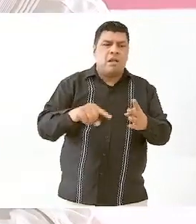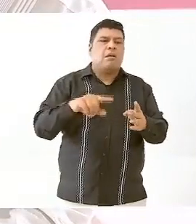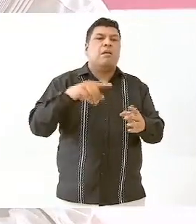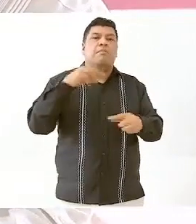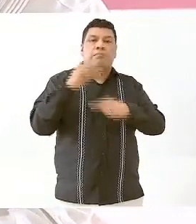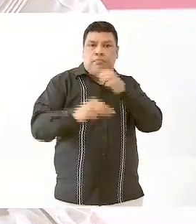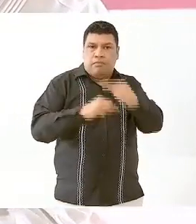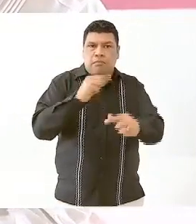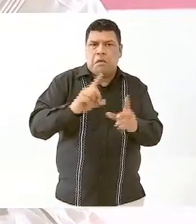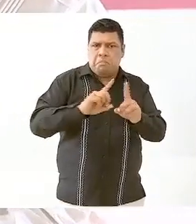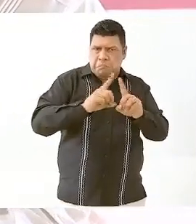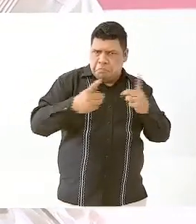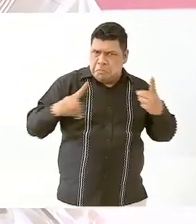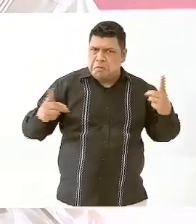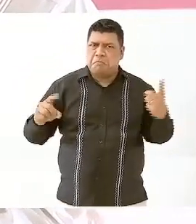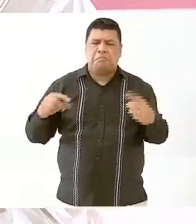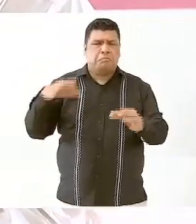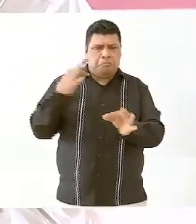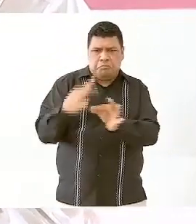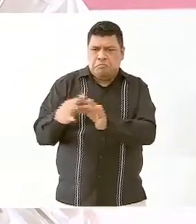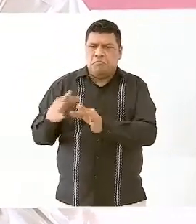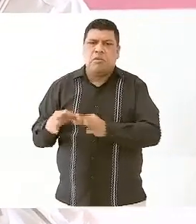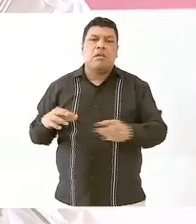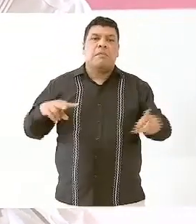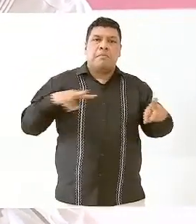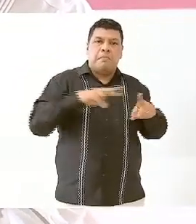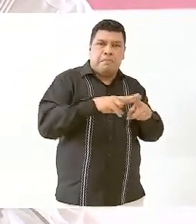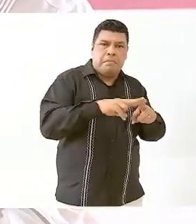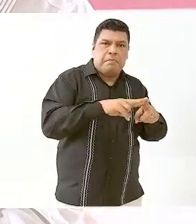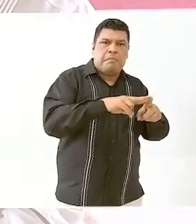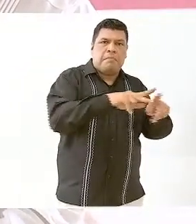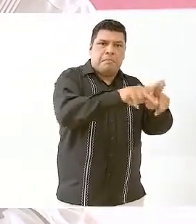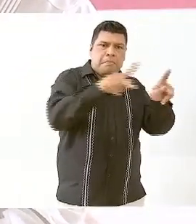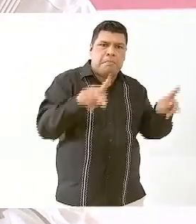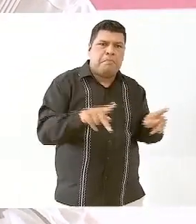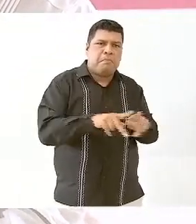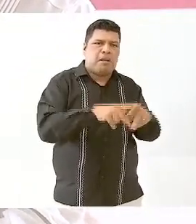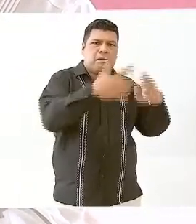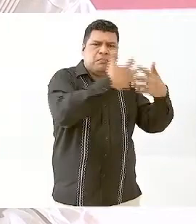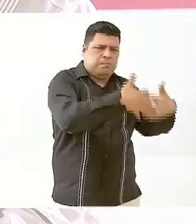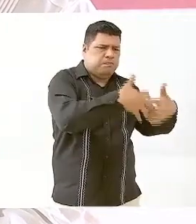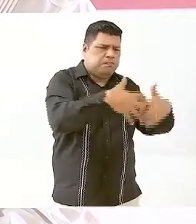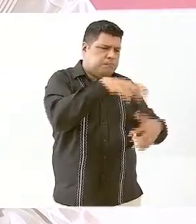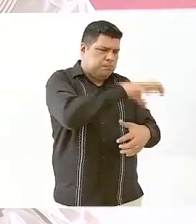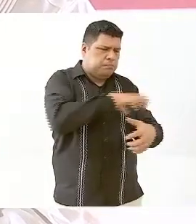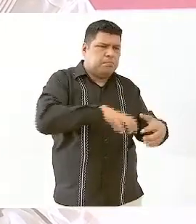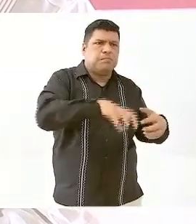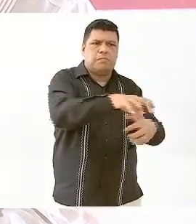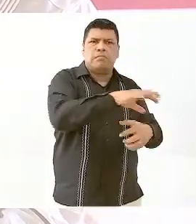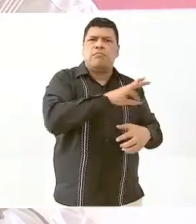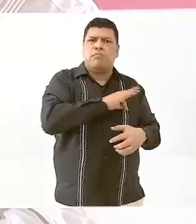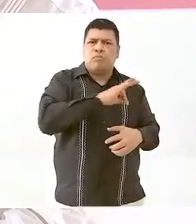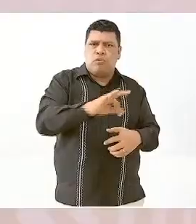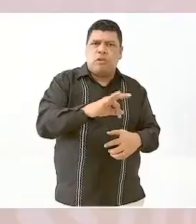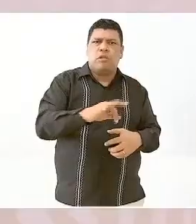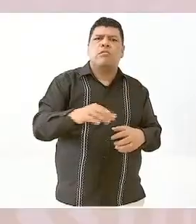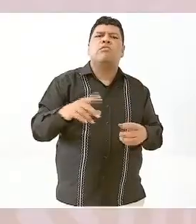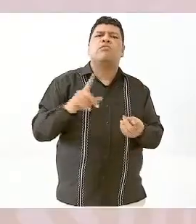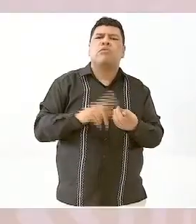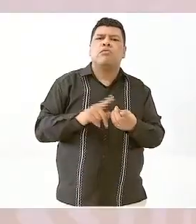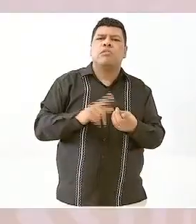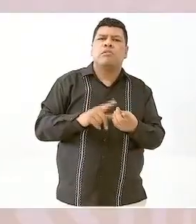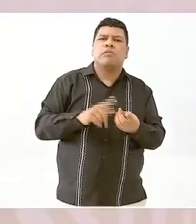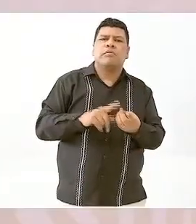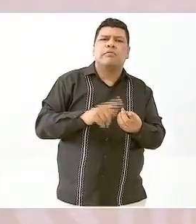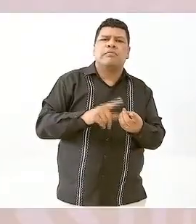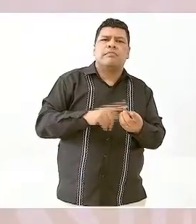desarrollo de 10 parques industriales en